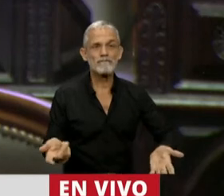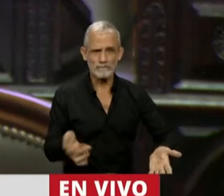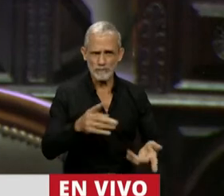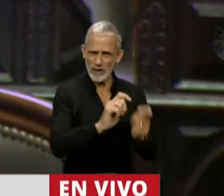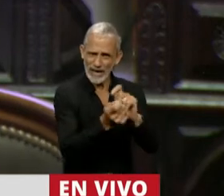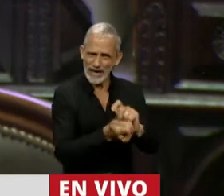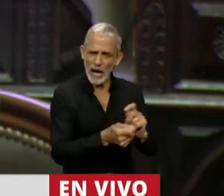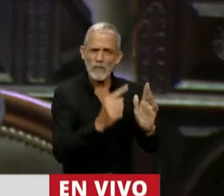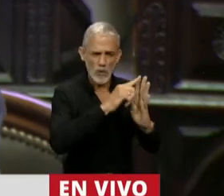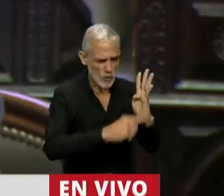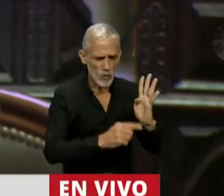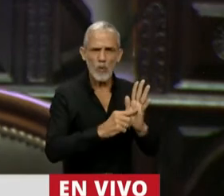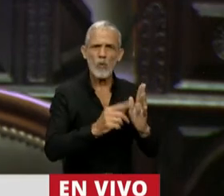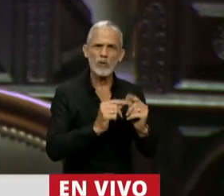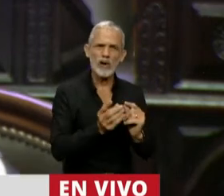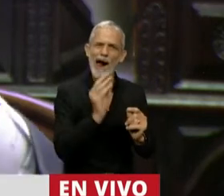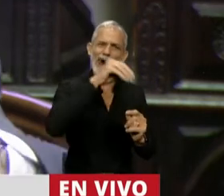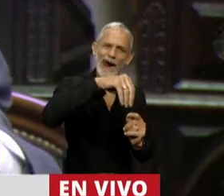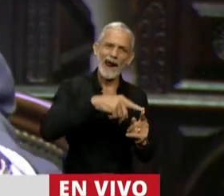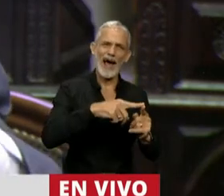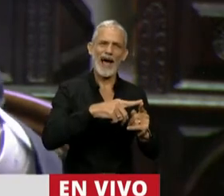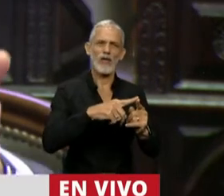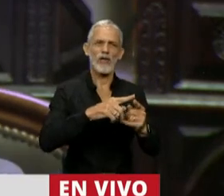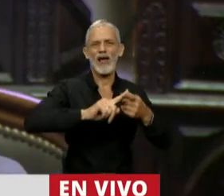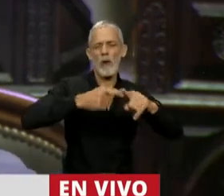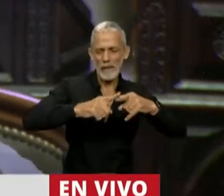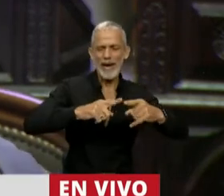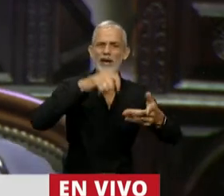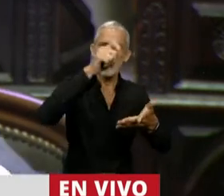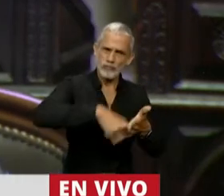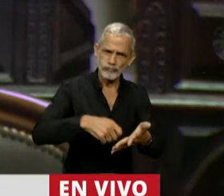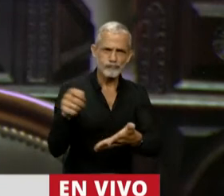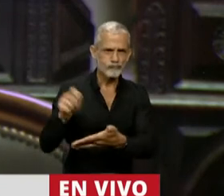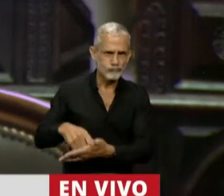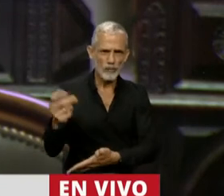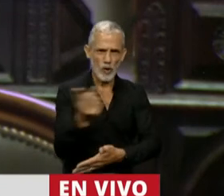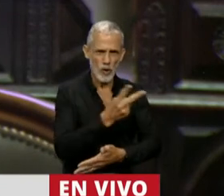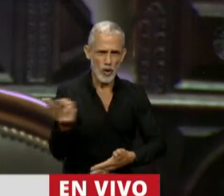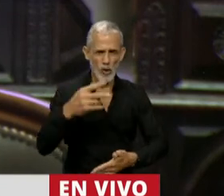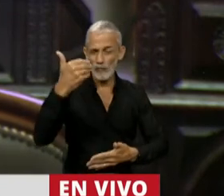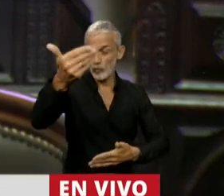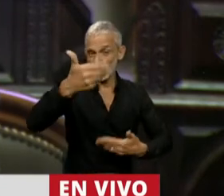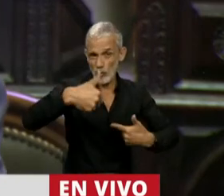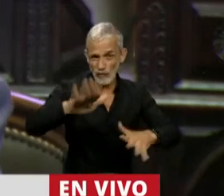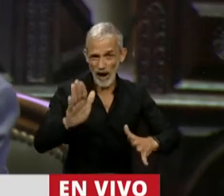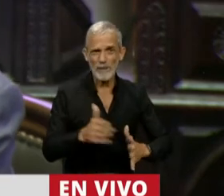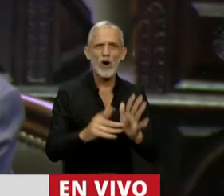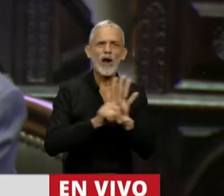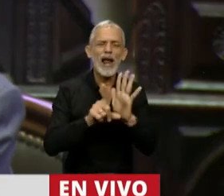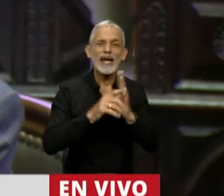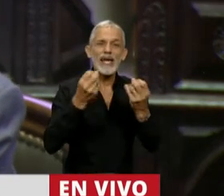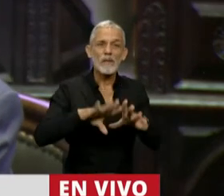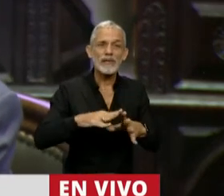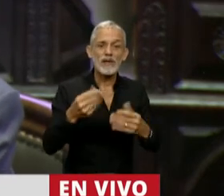las modificaciones, aún con el agregado de ese convenio que teóricamente se va a celebrar en el futuro, pero la ley empieza